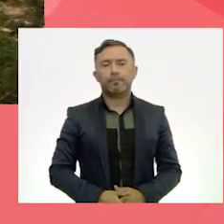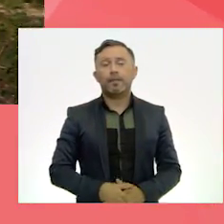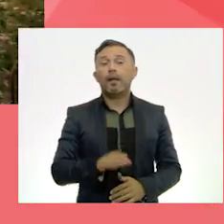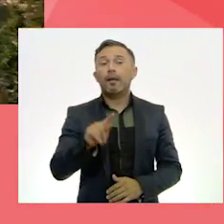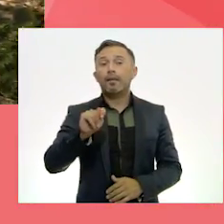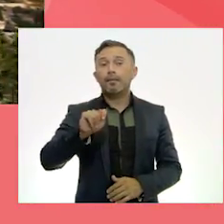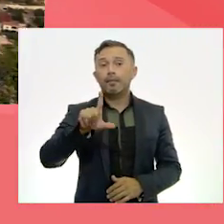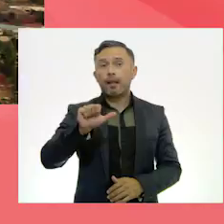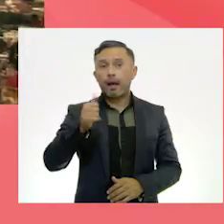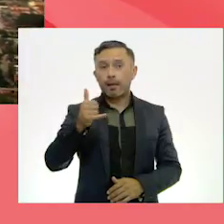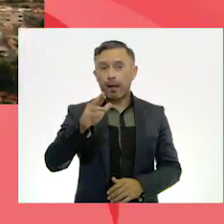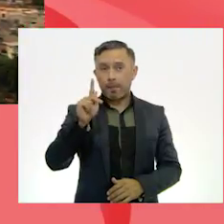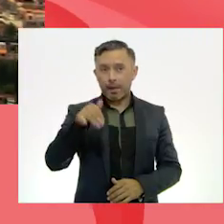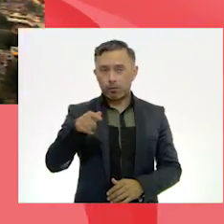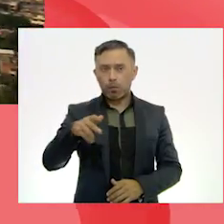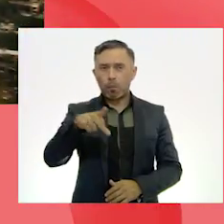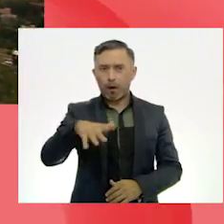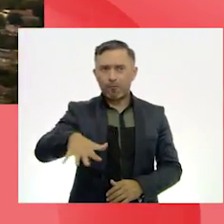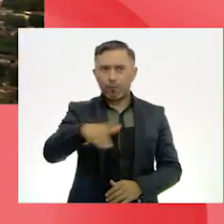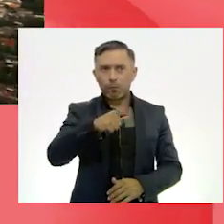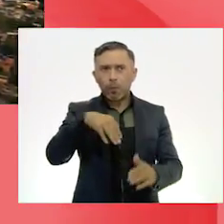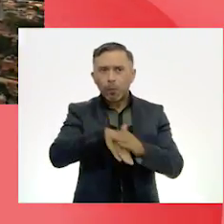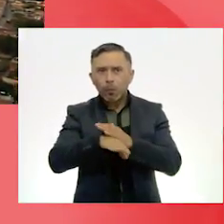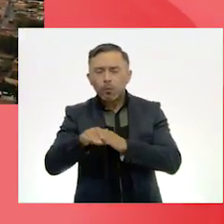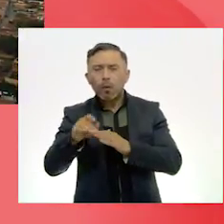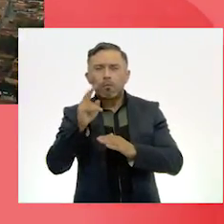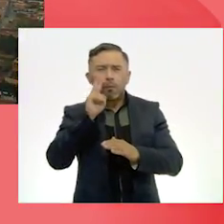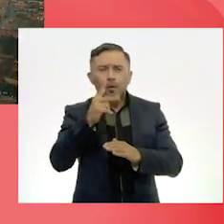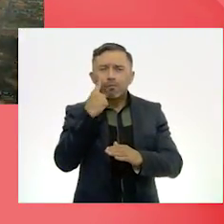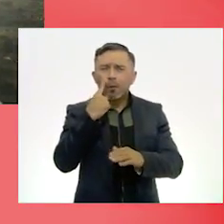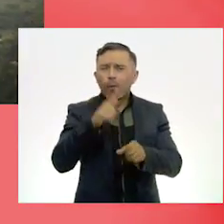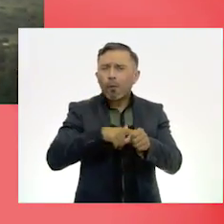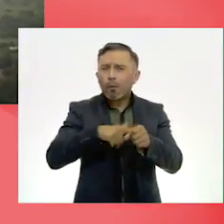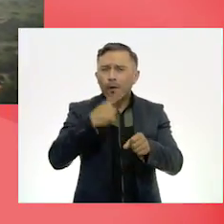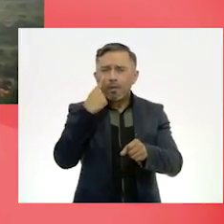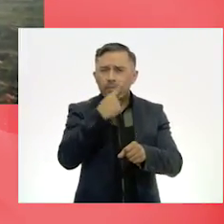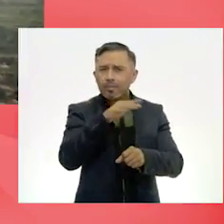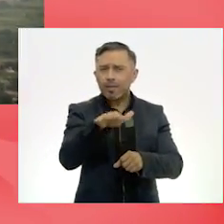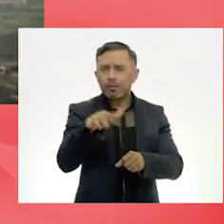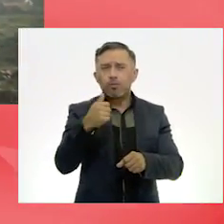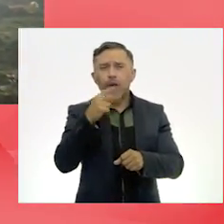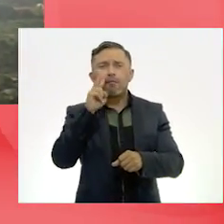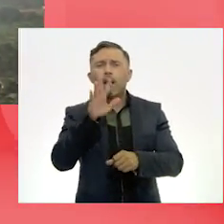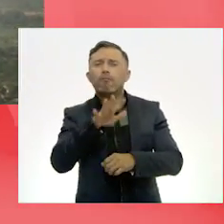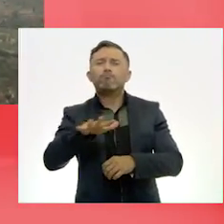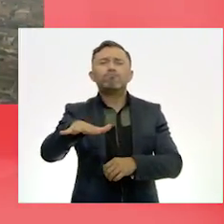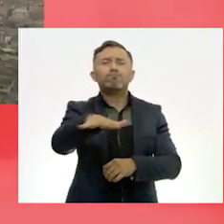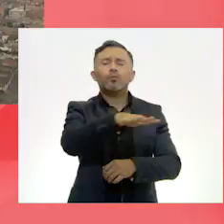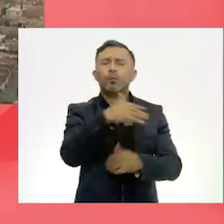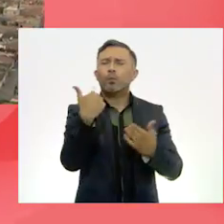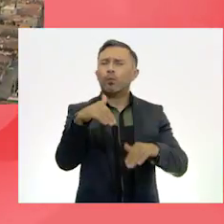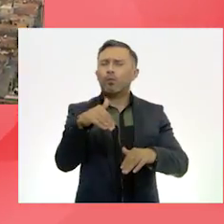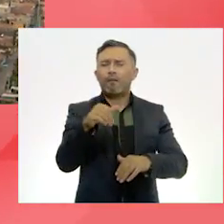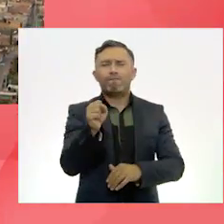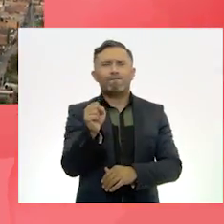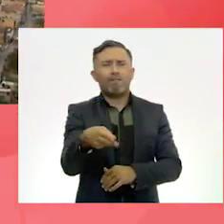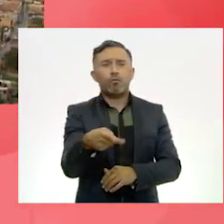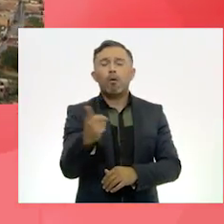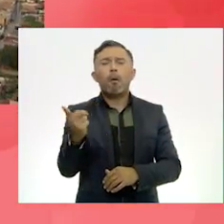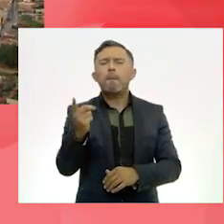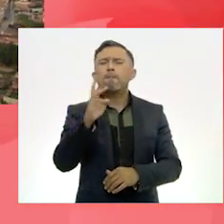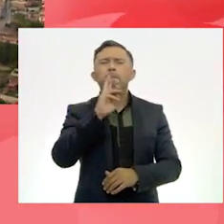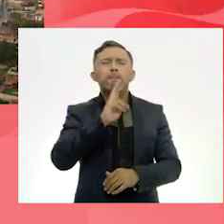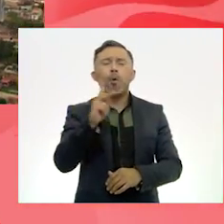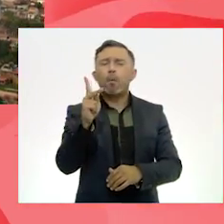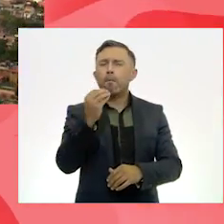Tlayacapan es un pueblo lleno de hotelitos pintorescos y una vista privilegiada. Pero sobre todo, la magia de este lugar está atrapada